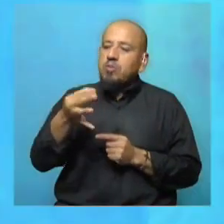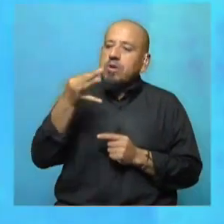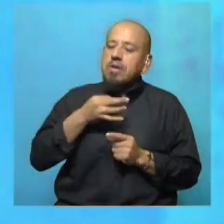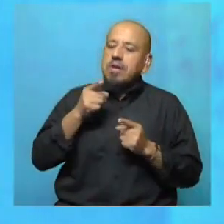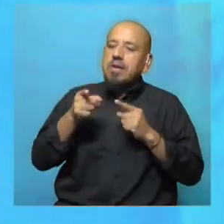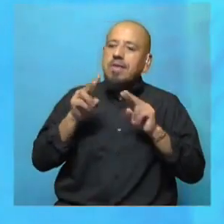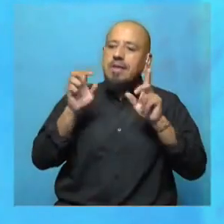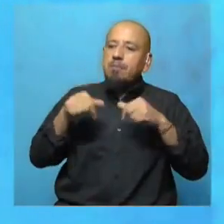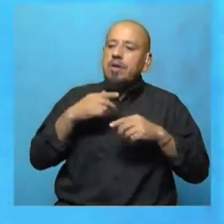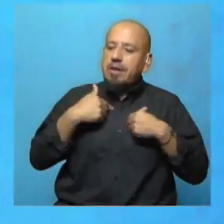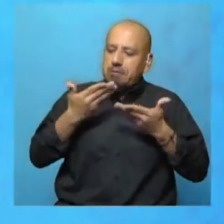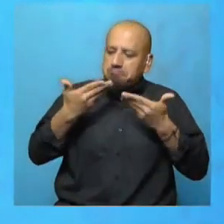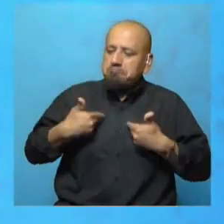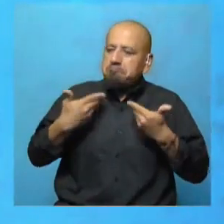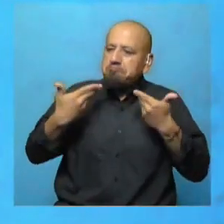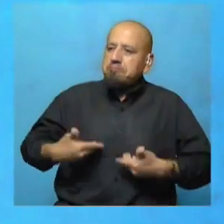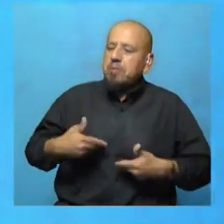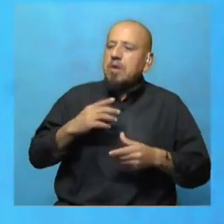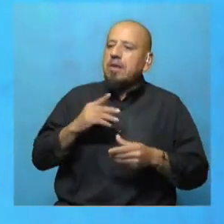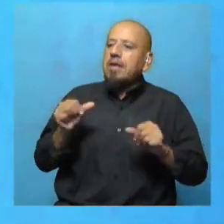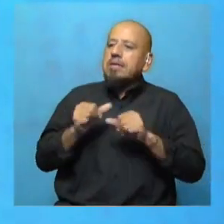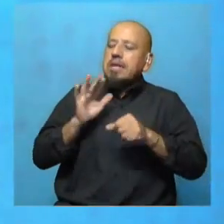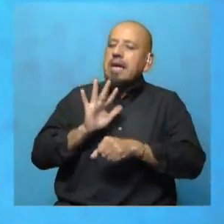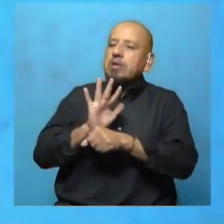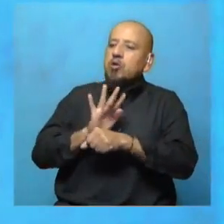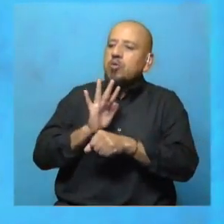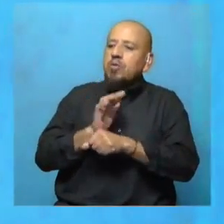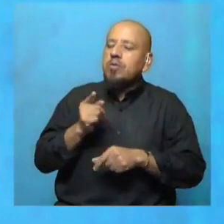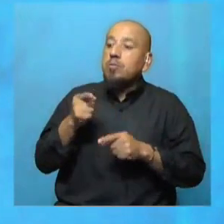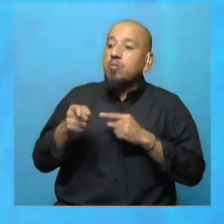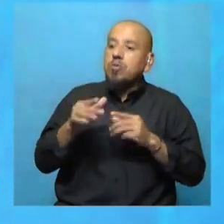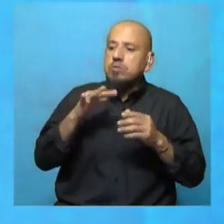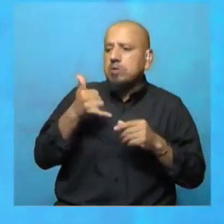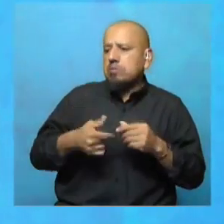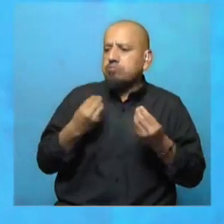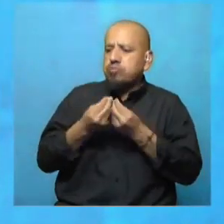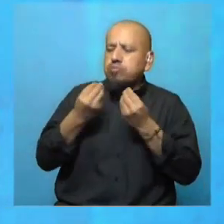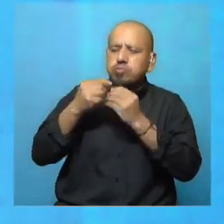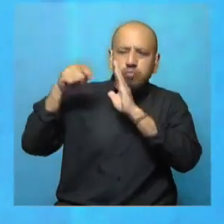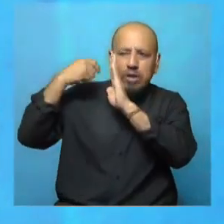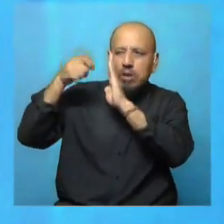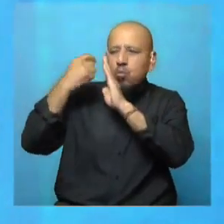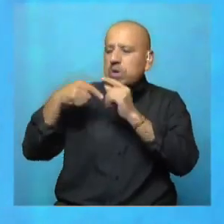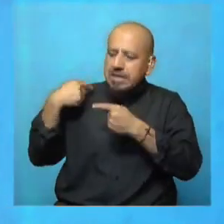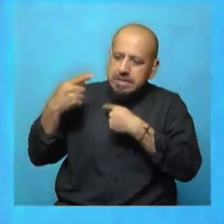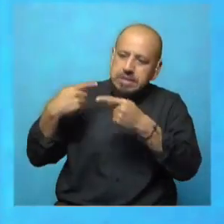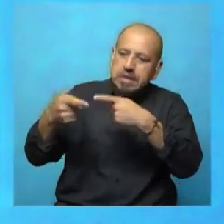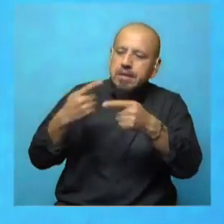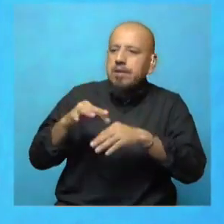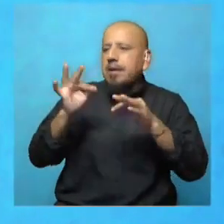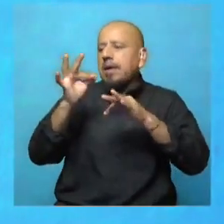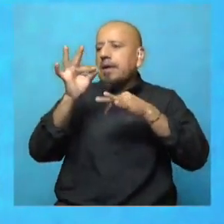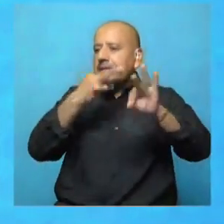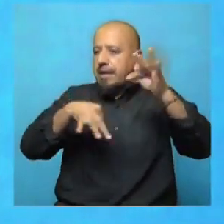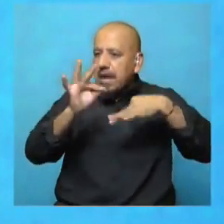recién Néstor eso del oficio de ser actor No ese camino de ser actor vos bueno tenés un montón de películas arriba series obras de teatro